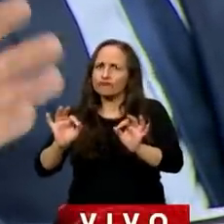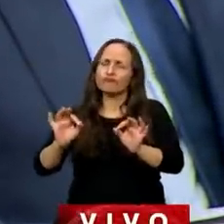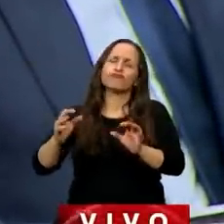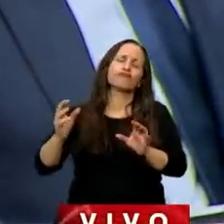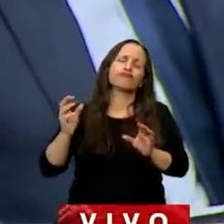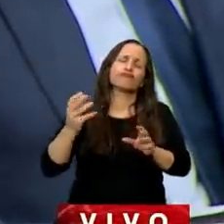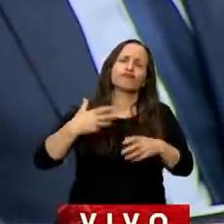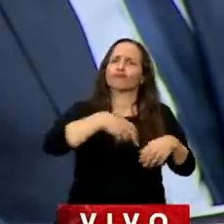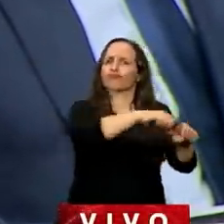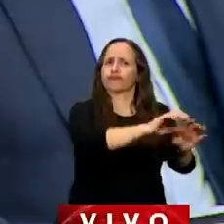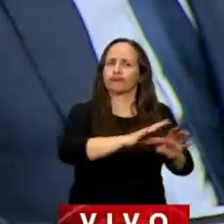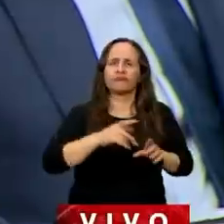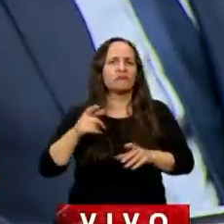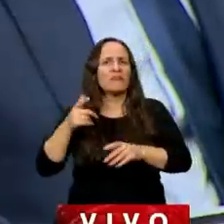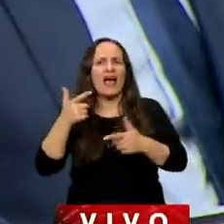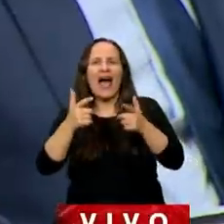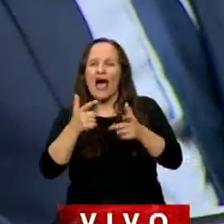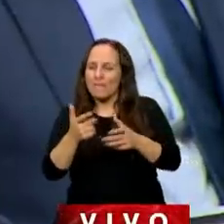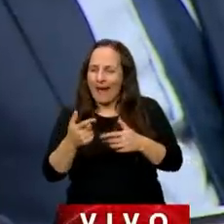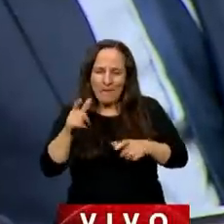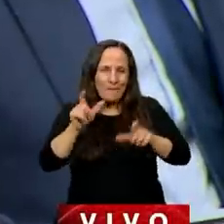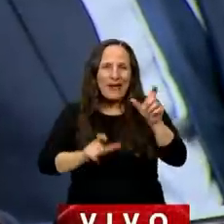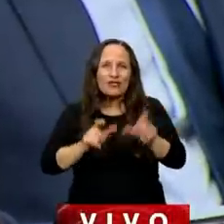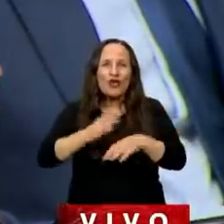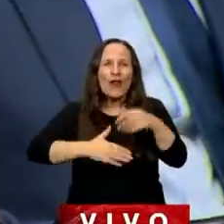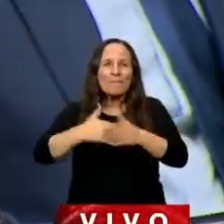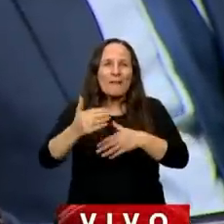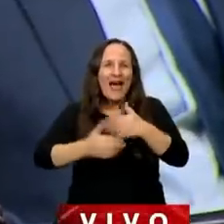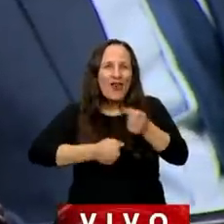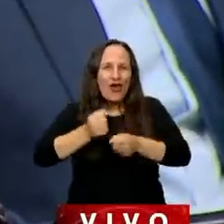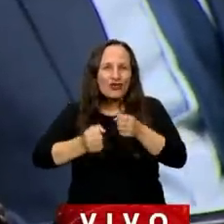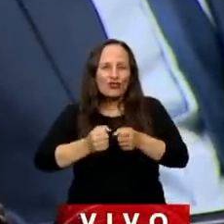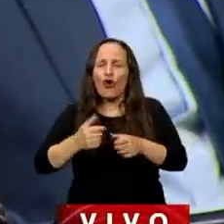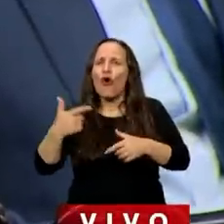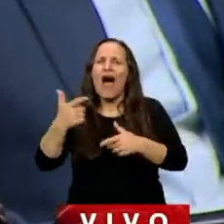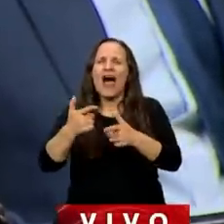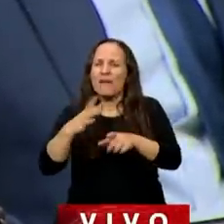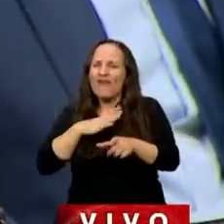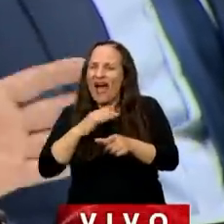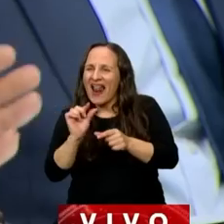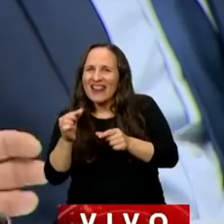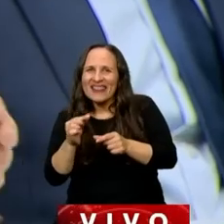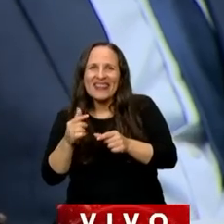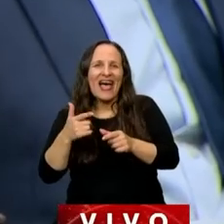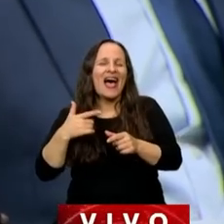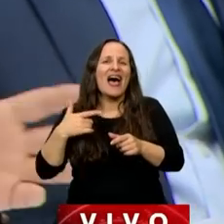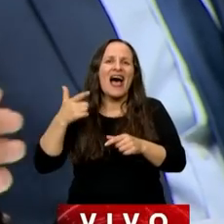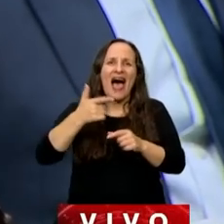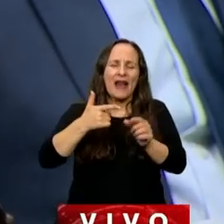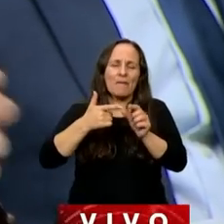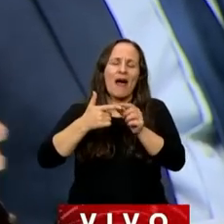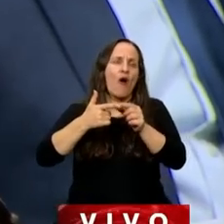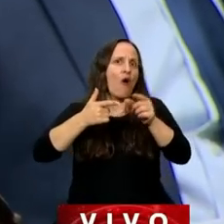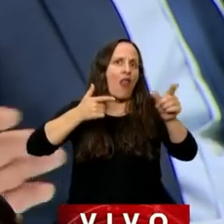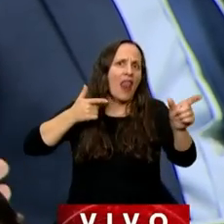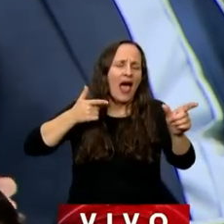las armas de fabricación casera, de las armas incompletas, de las armas cortas, las armas largas,